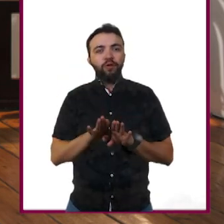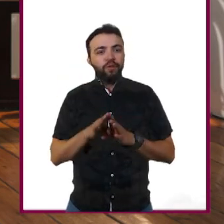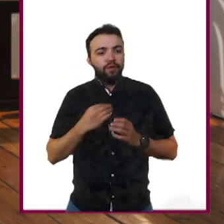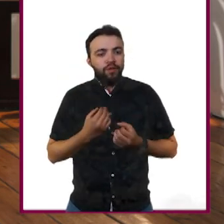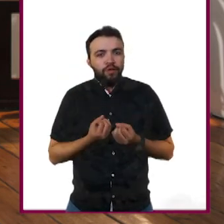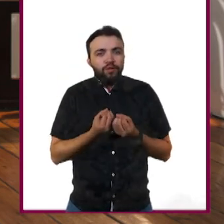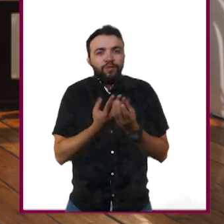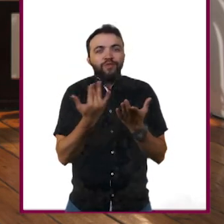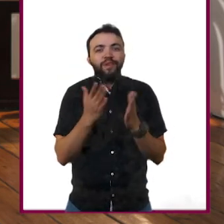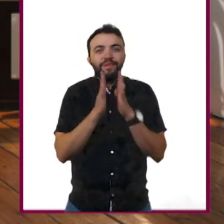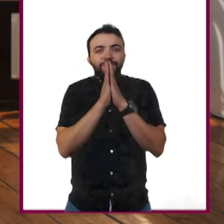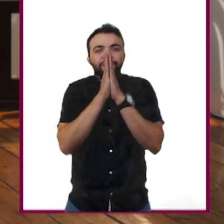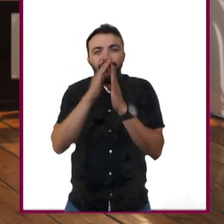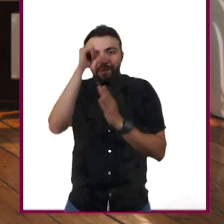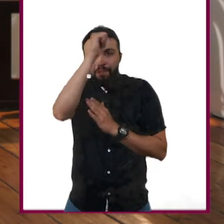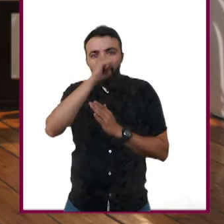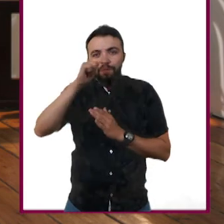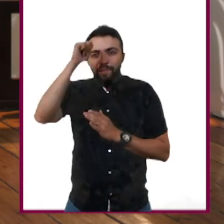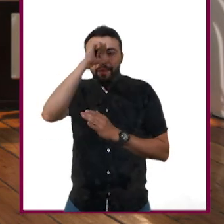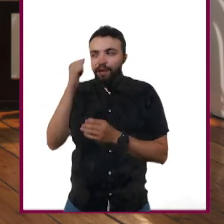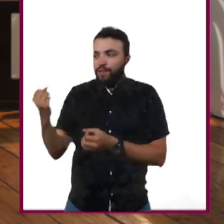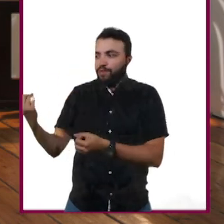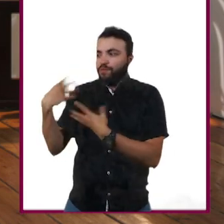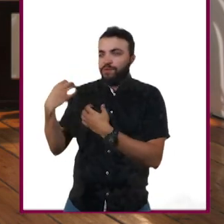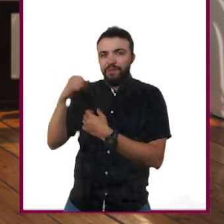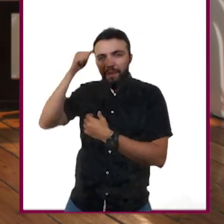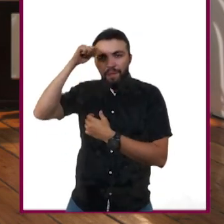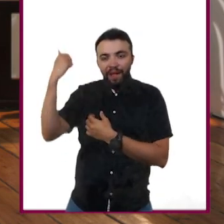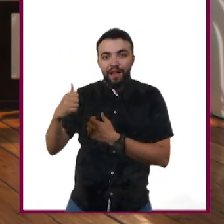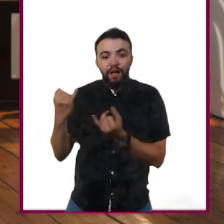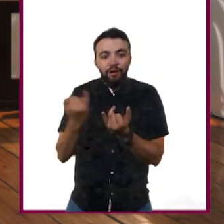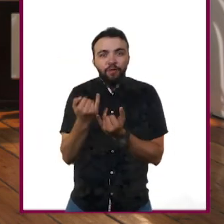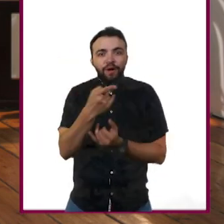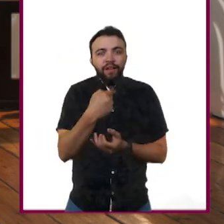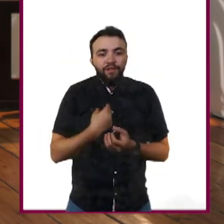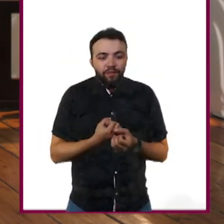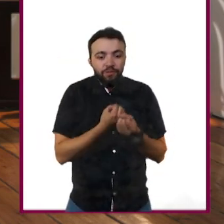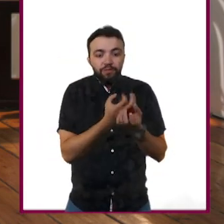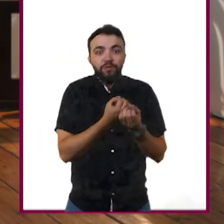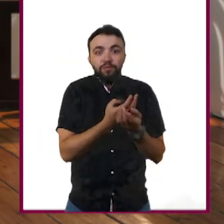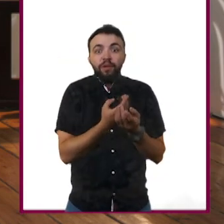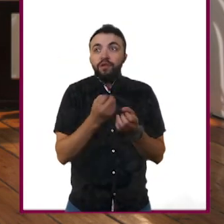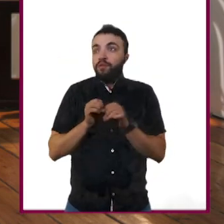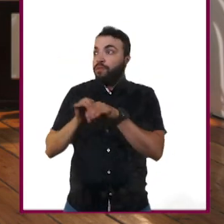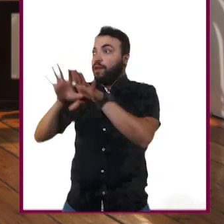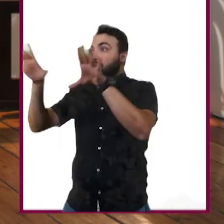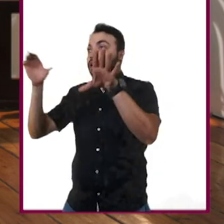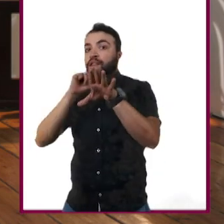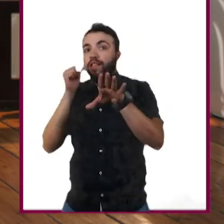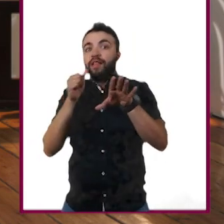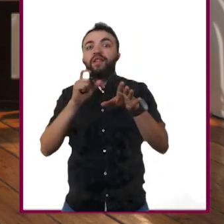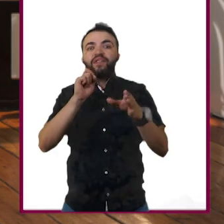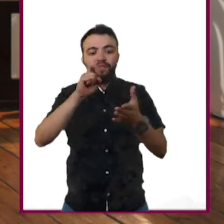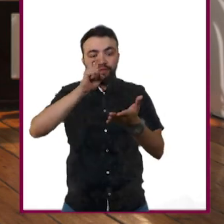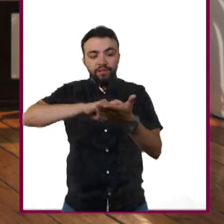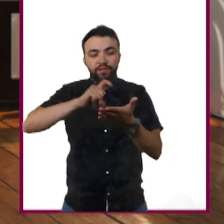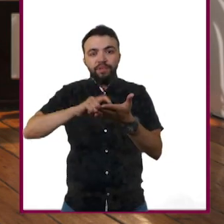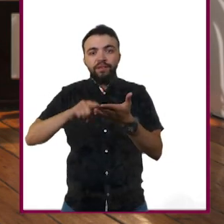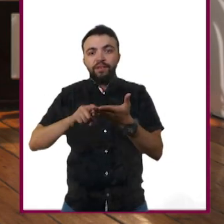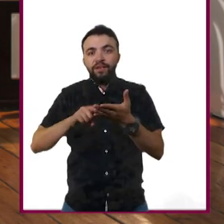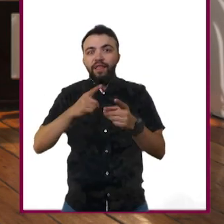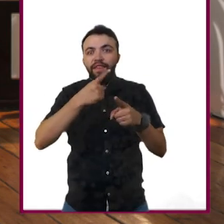como en las iglesias, y al final tus secretos no se revelan. La máquina los traduce en graffiti, pero nadie los podrá entender.